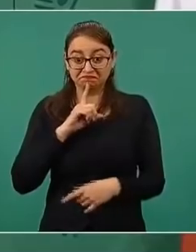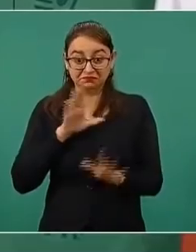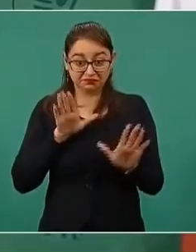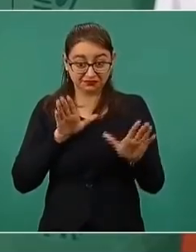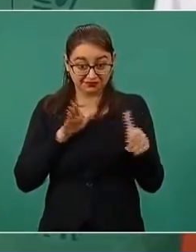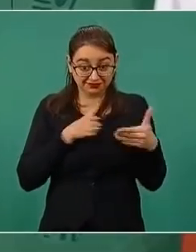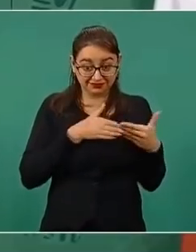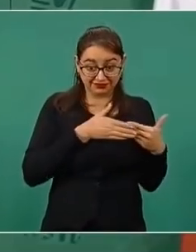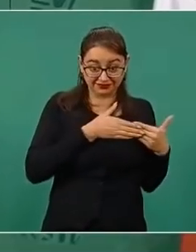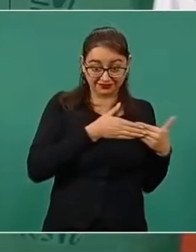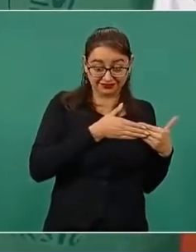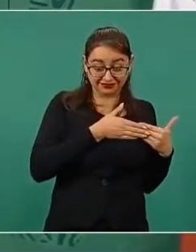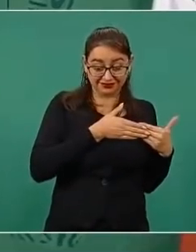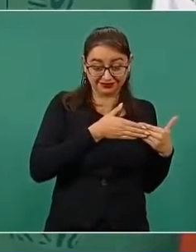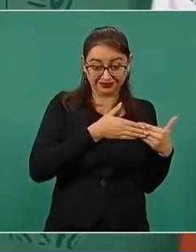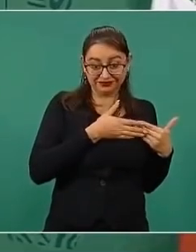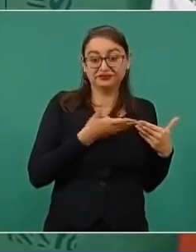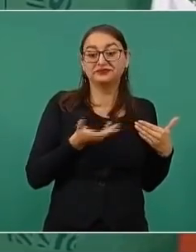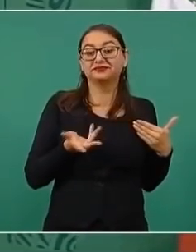aún